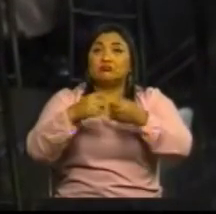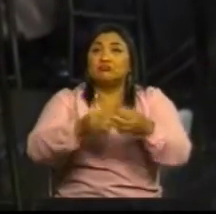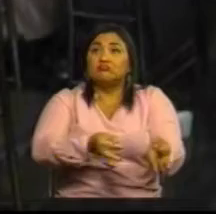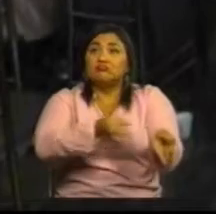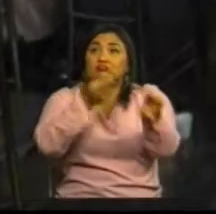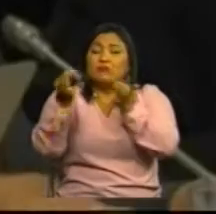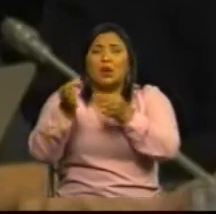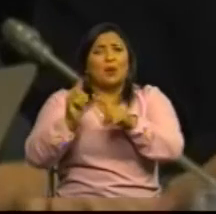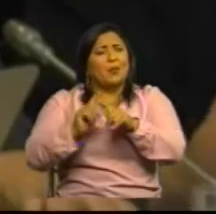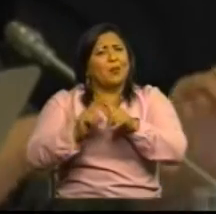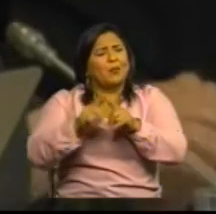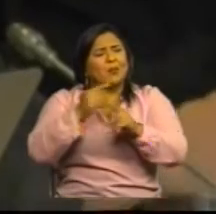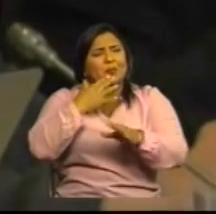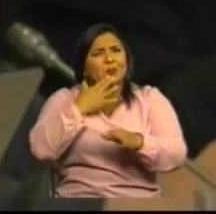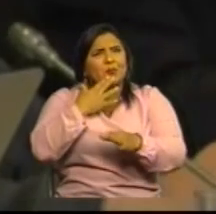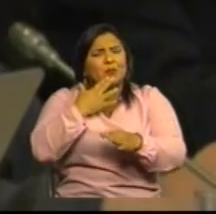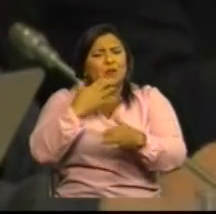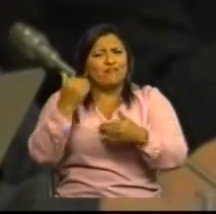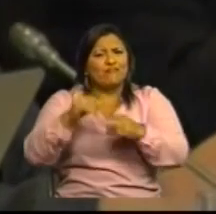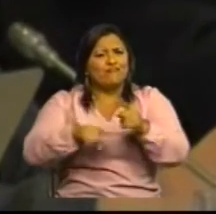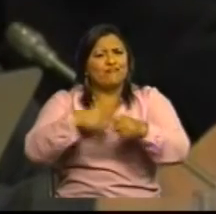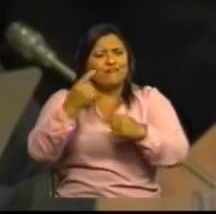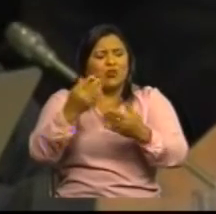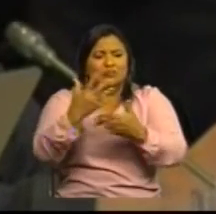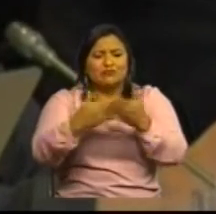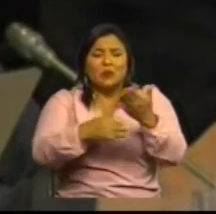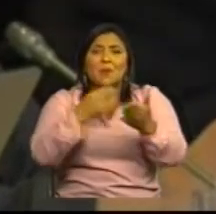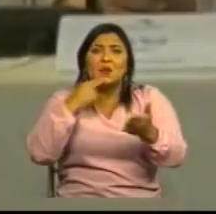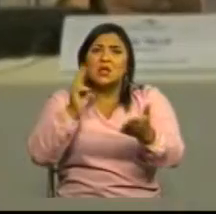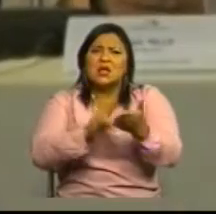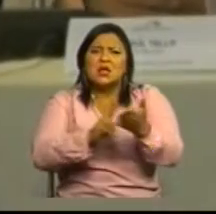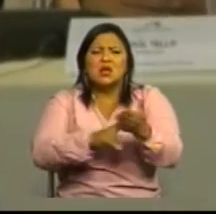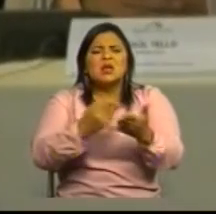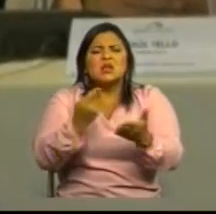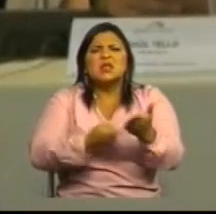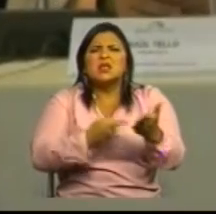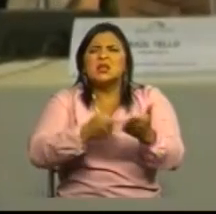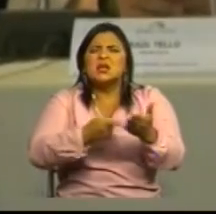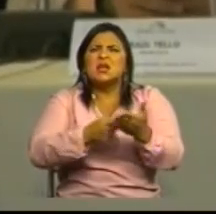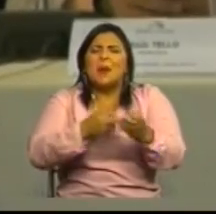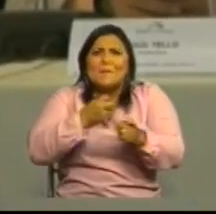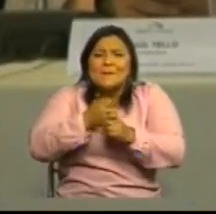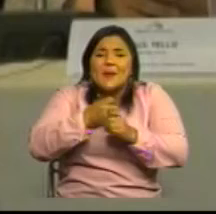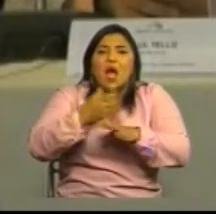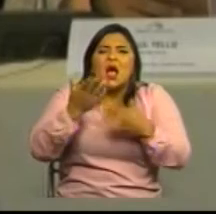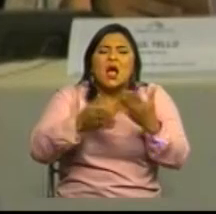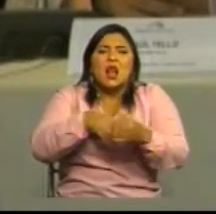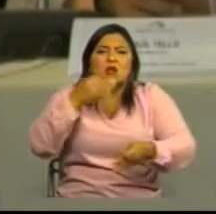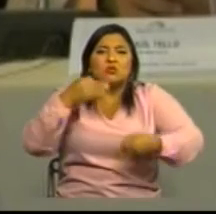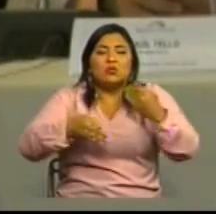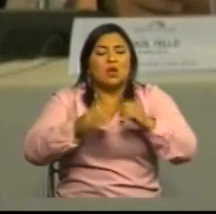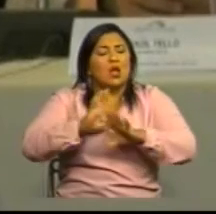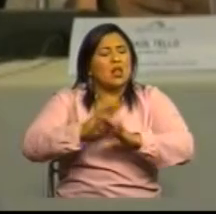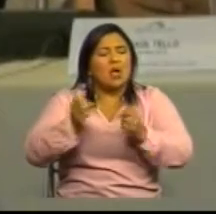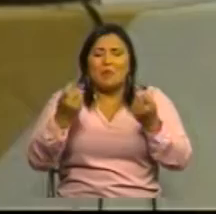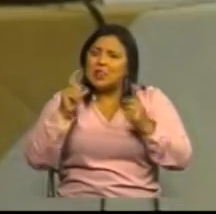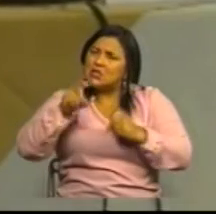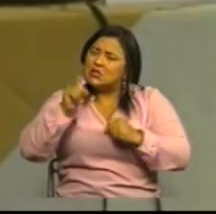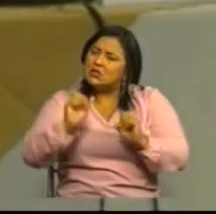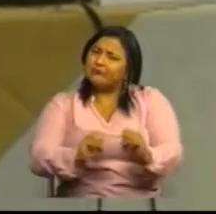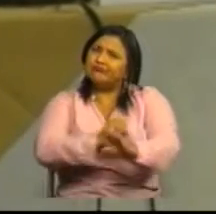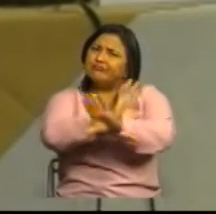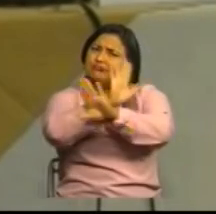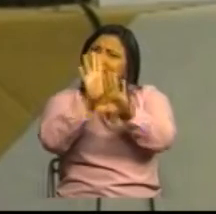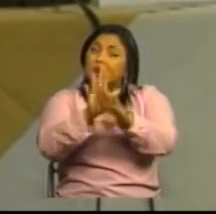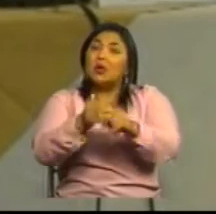resolución judicial fuera de contexto, pero que dichas cartas no buscaban presionar a la justicia, solo que exista transparencia. En